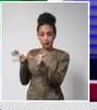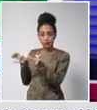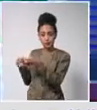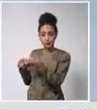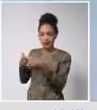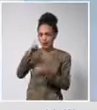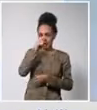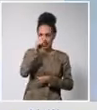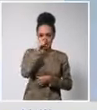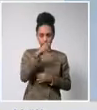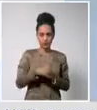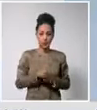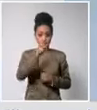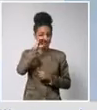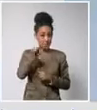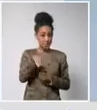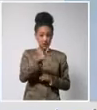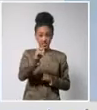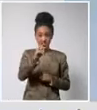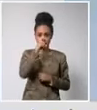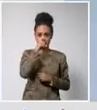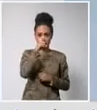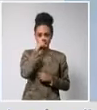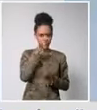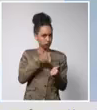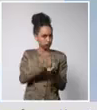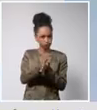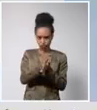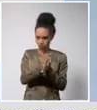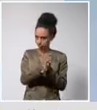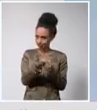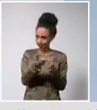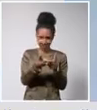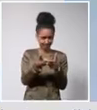menores de 20 años sigue siendo muy elevado.